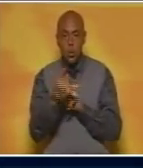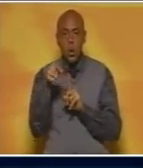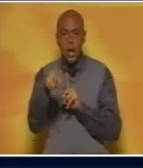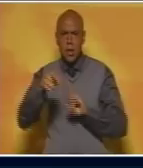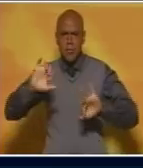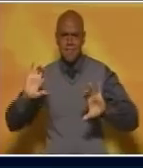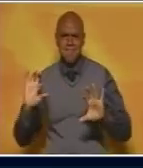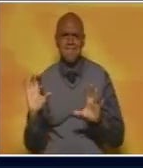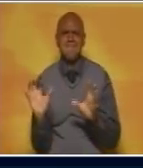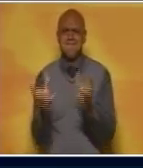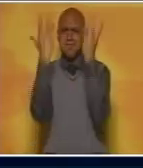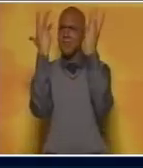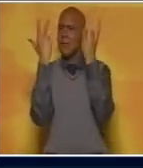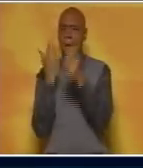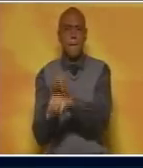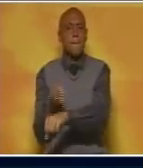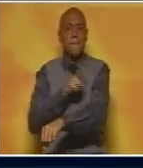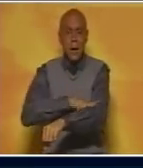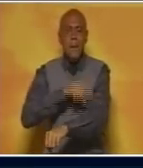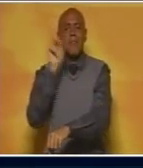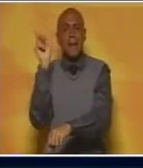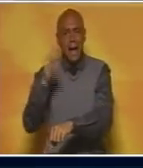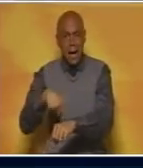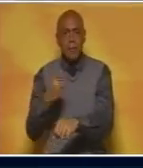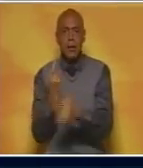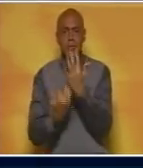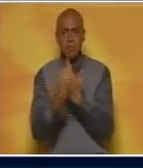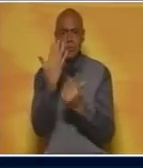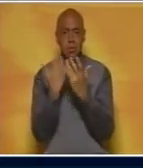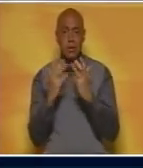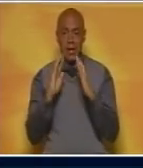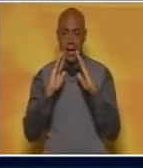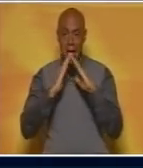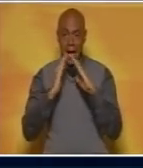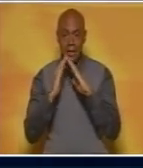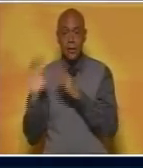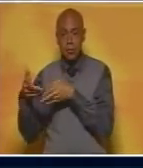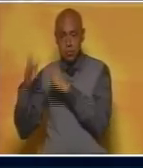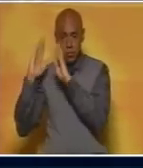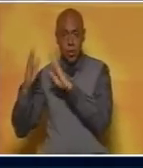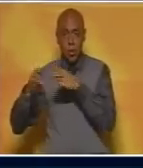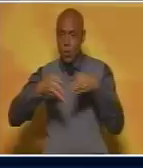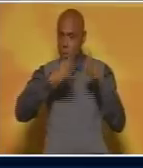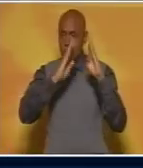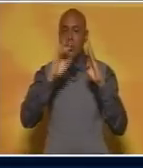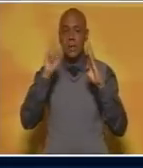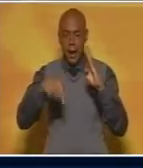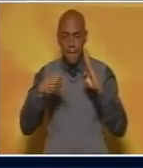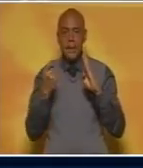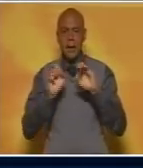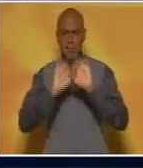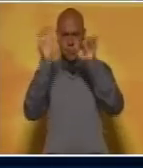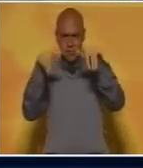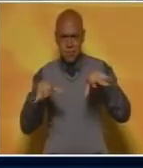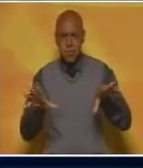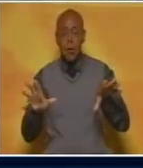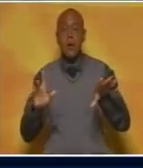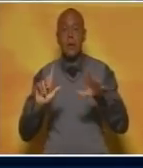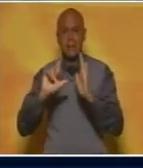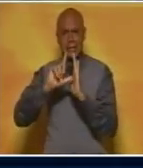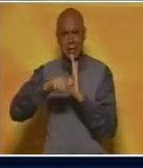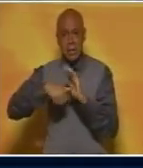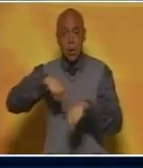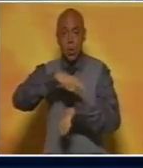los cimientos en un incendio que también afectó a otros edificios del recinto, cuyas llamas quedaron finalmente sofocadas tras más